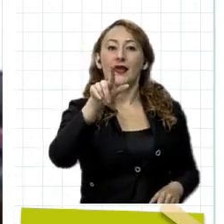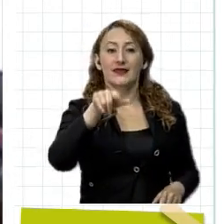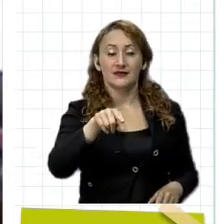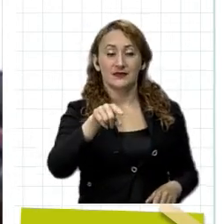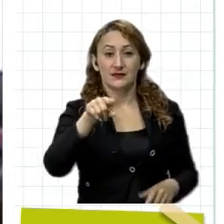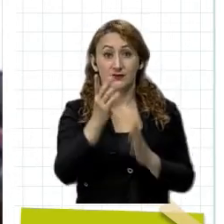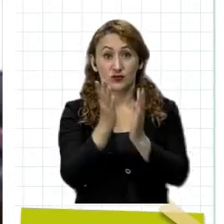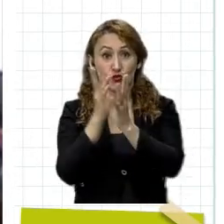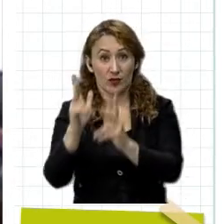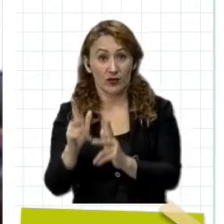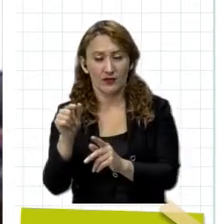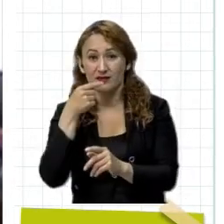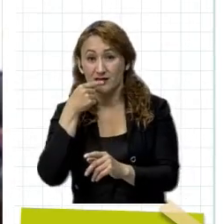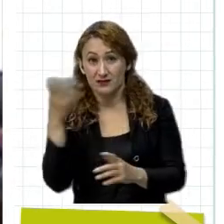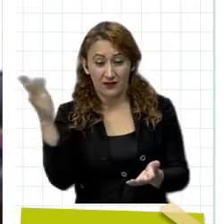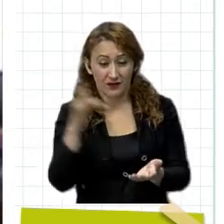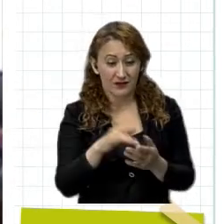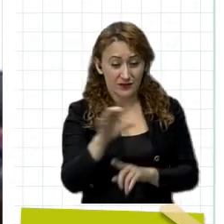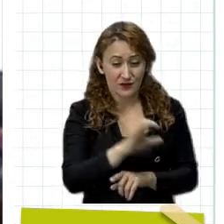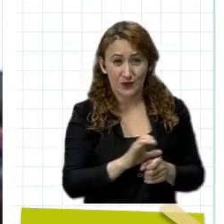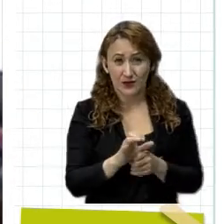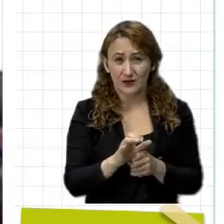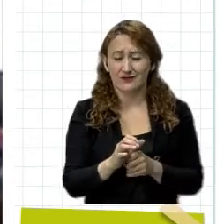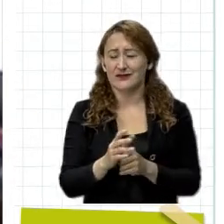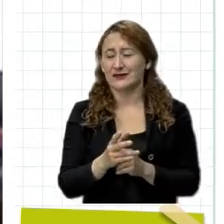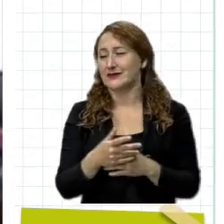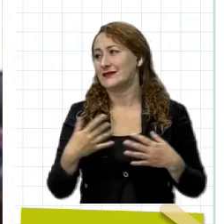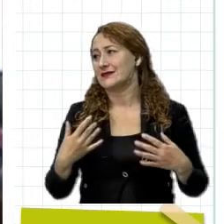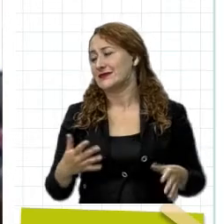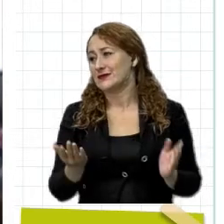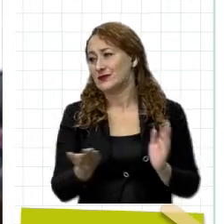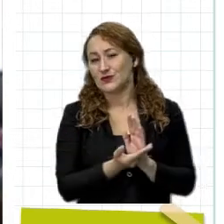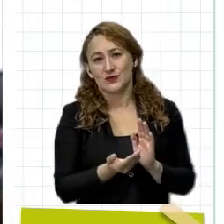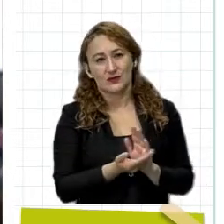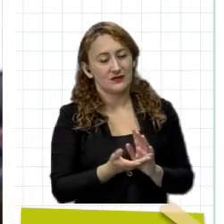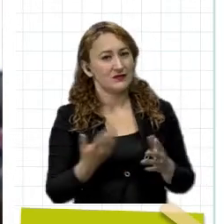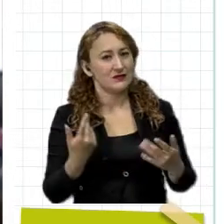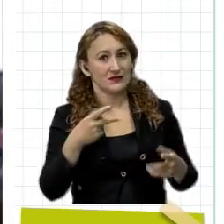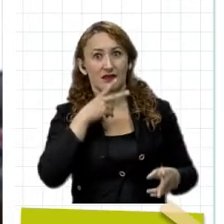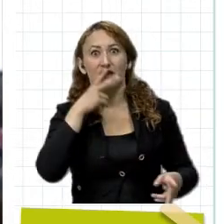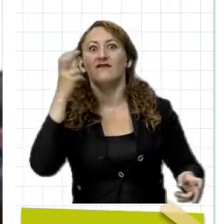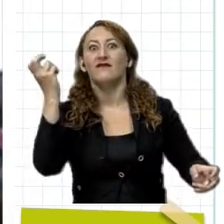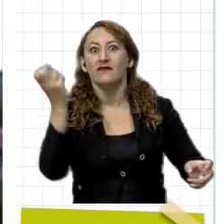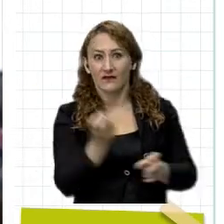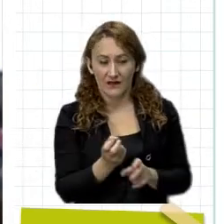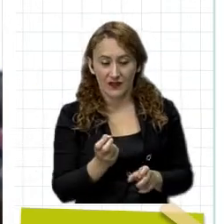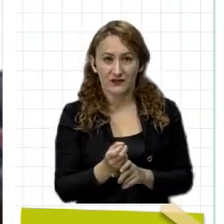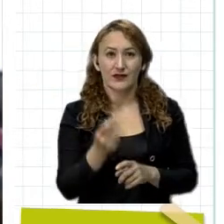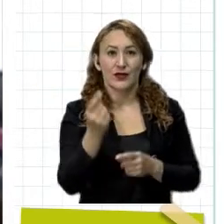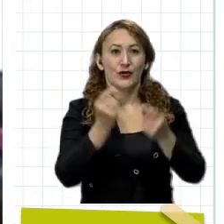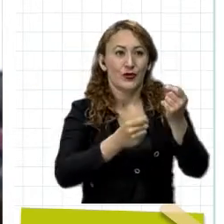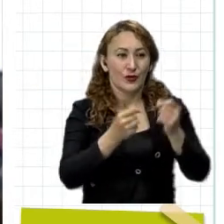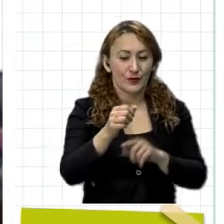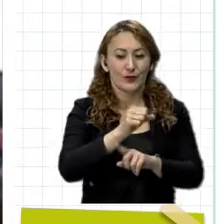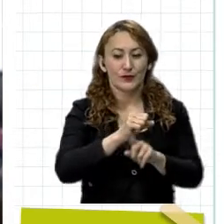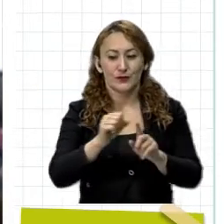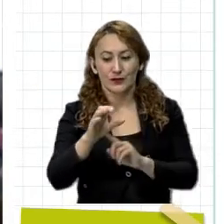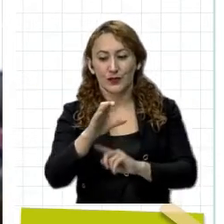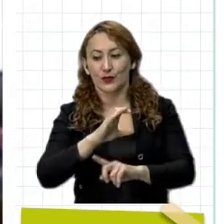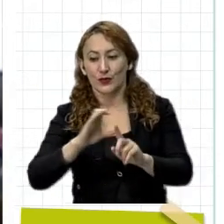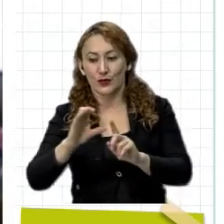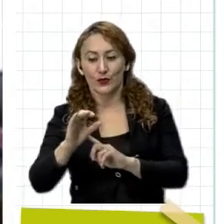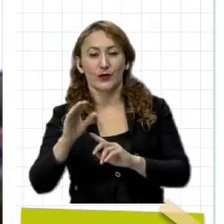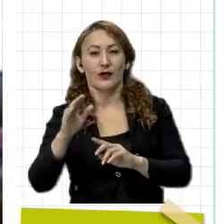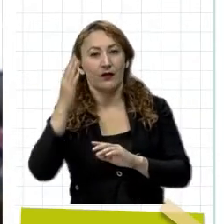ciudad a estudiar resulta casi una odisea desde múltiples factores económicos, sociales, culturales y académicos.